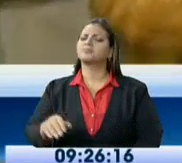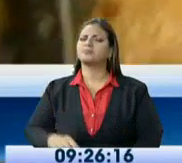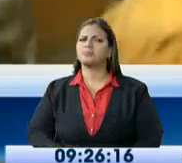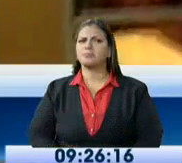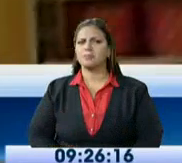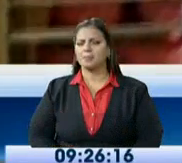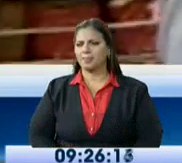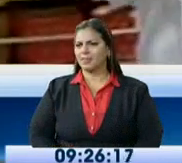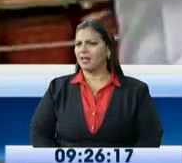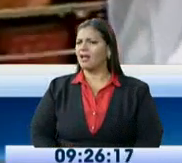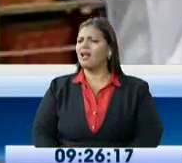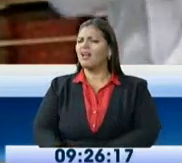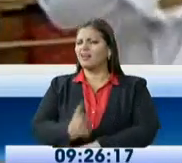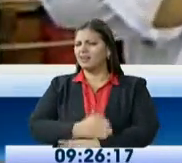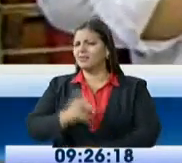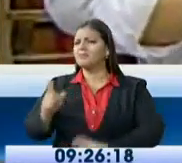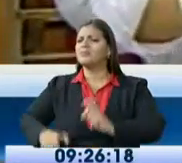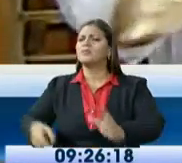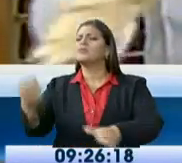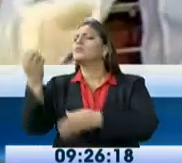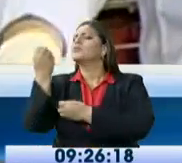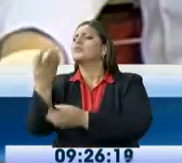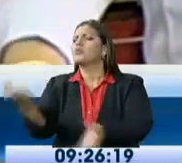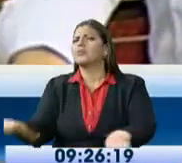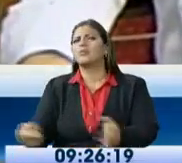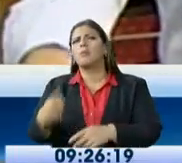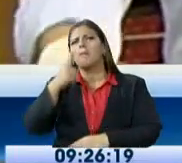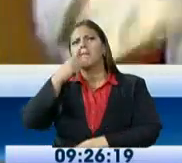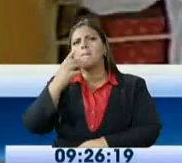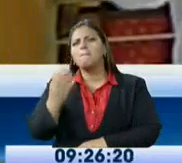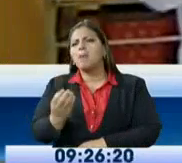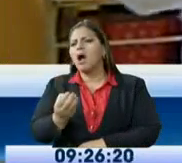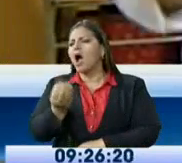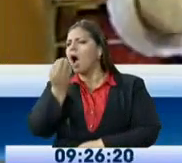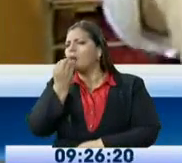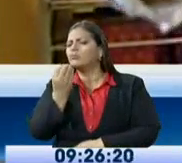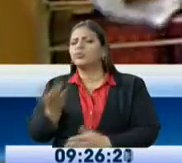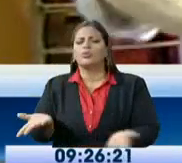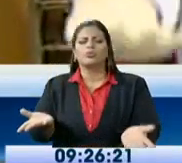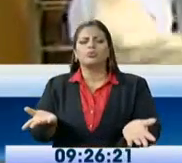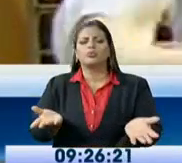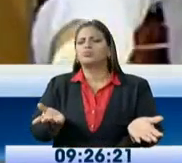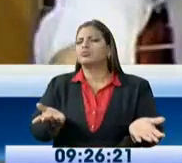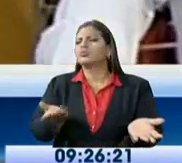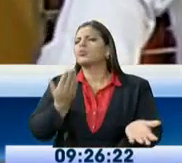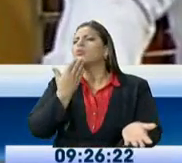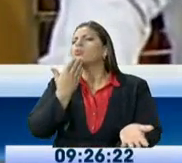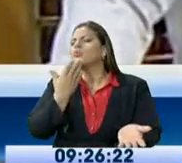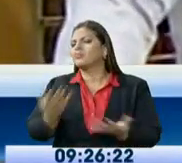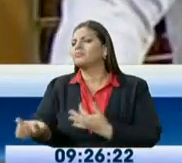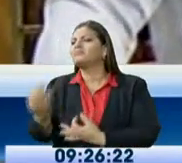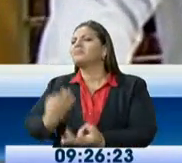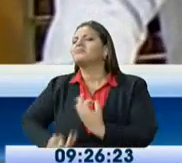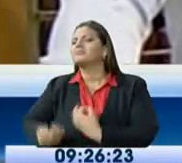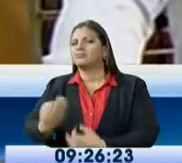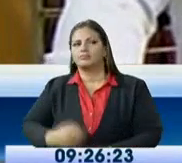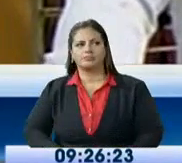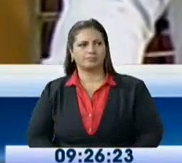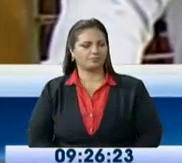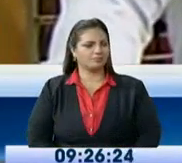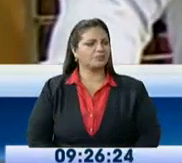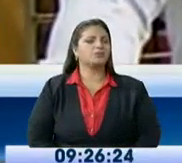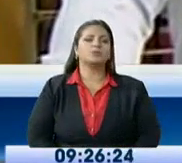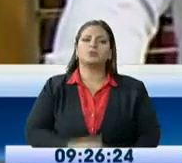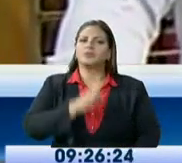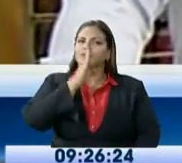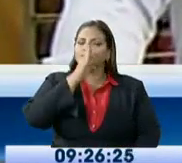acompañan el pan de Pascua? ¿Qué escucha usted aquí en su negocio? Tantas historias de la gente. ¿Cómo les gusta el pan de Pascua? Bueno, les gusta mucho con